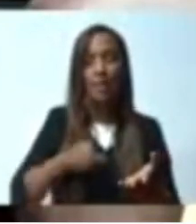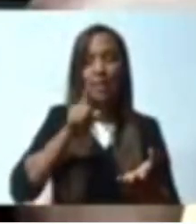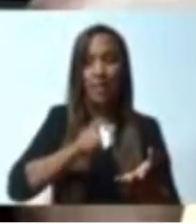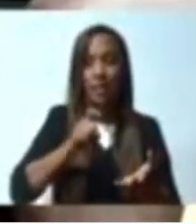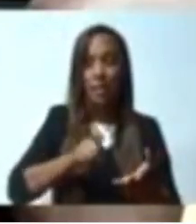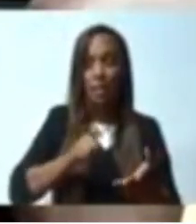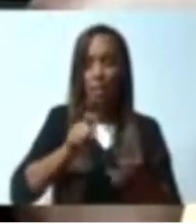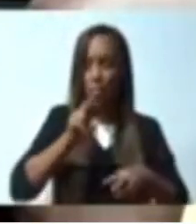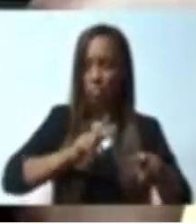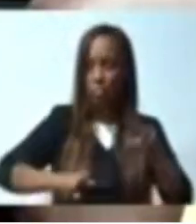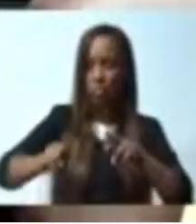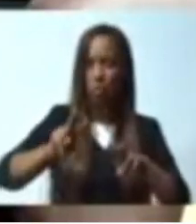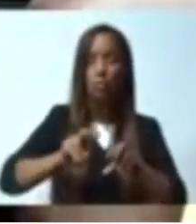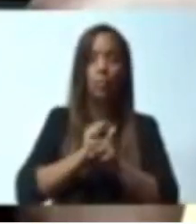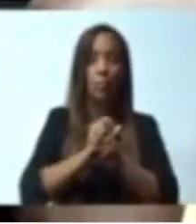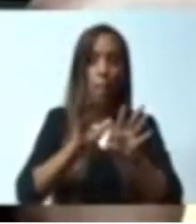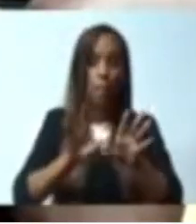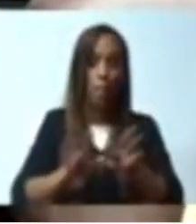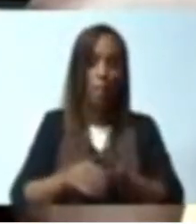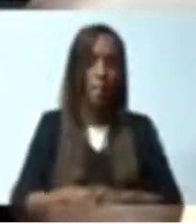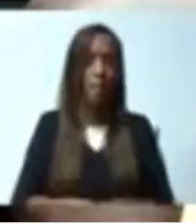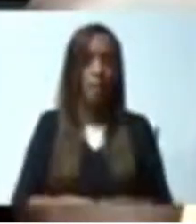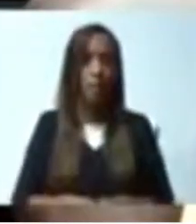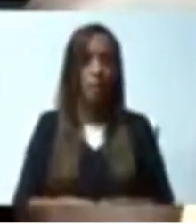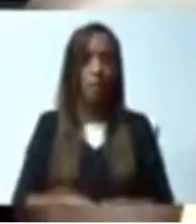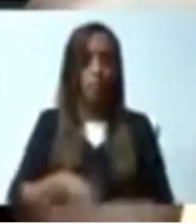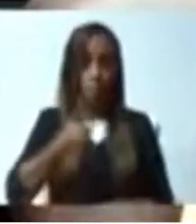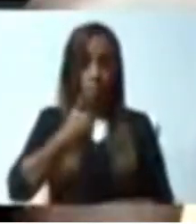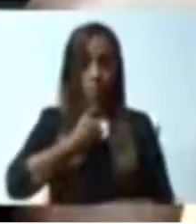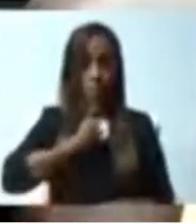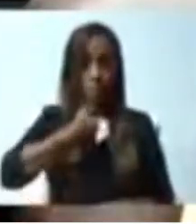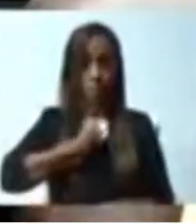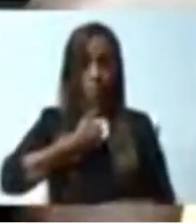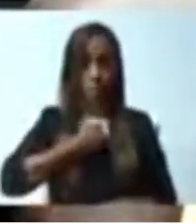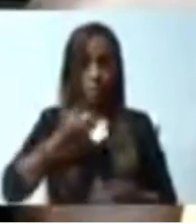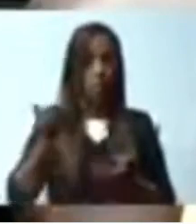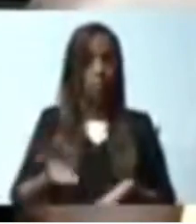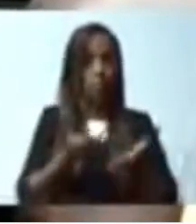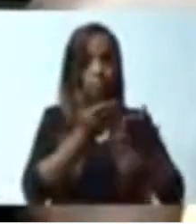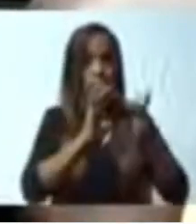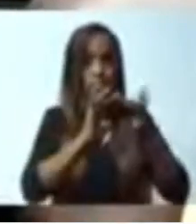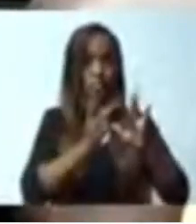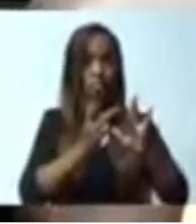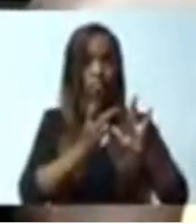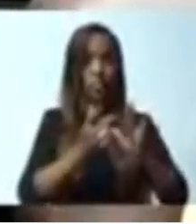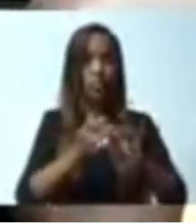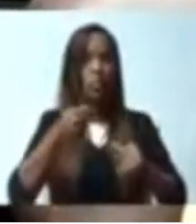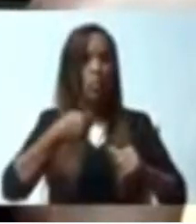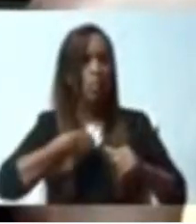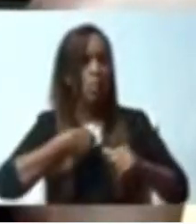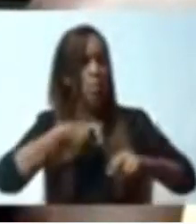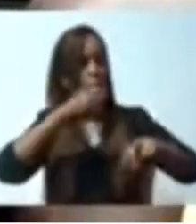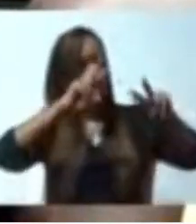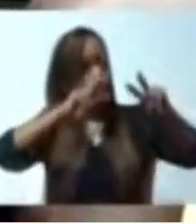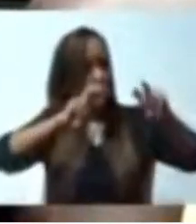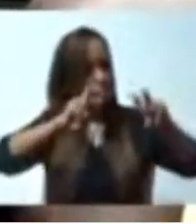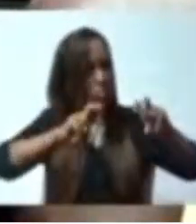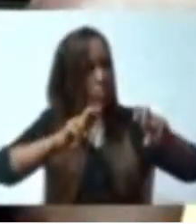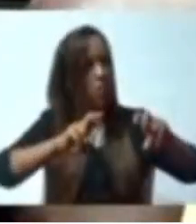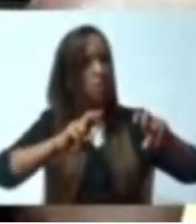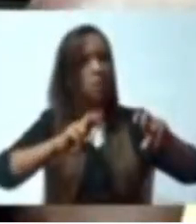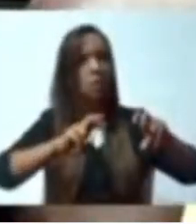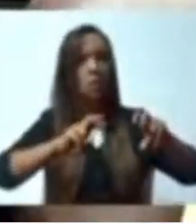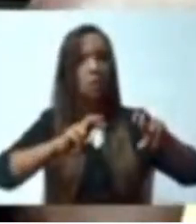Yo creo que nosotros tenemos que promover la posibilidad de que proyectos tan importantes como ese,